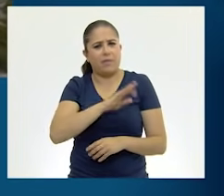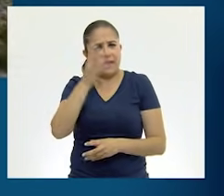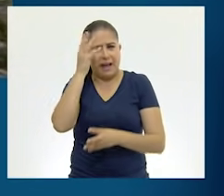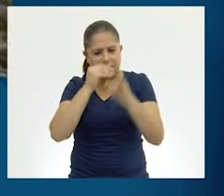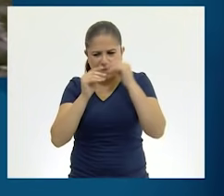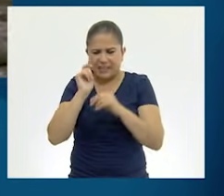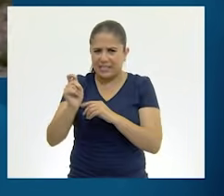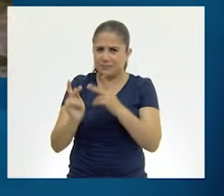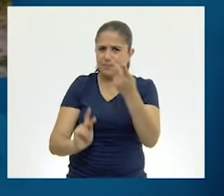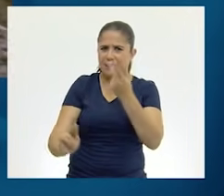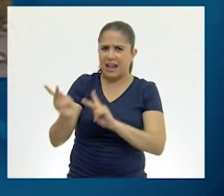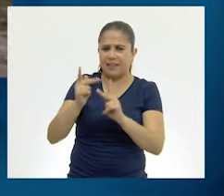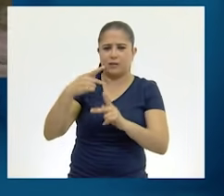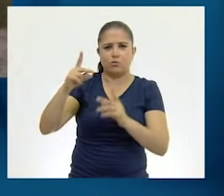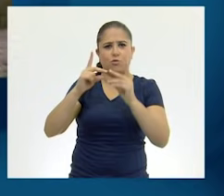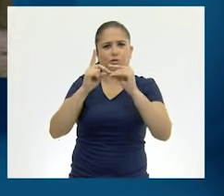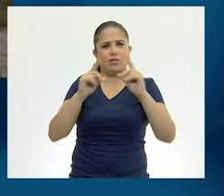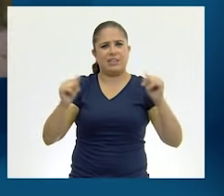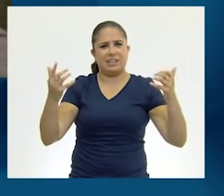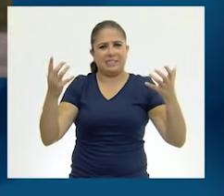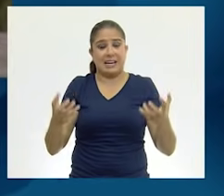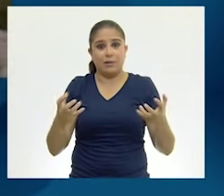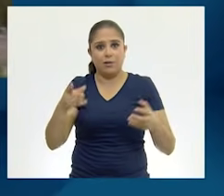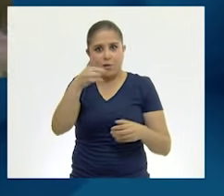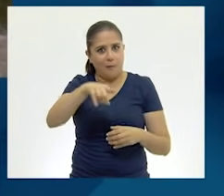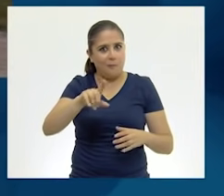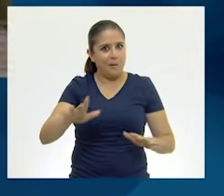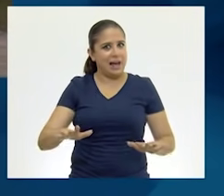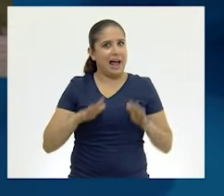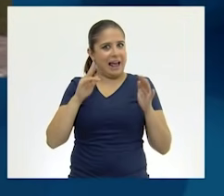las plantas del desierto. Te vas a sorprender.